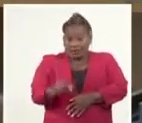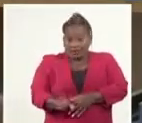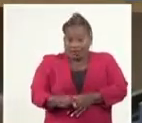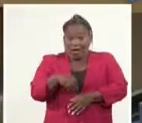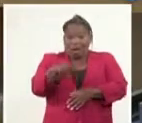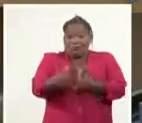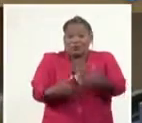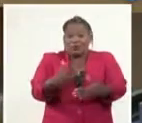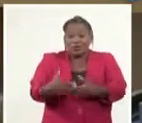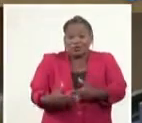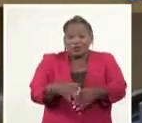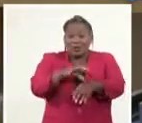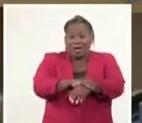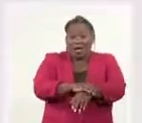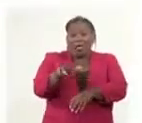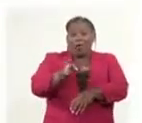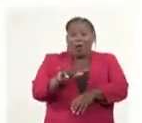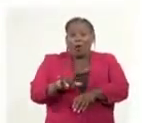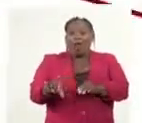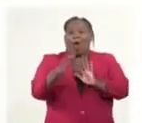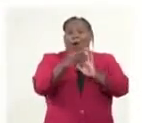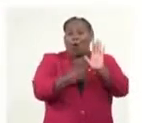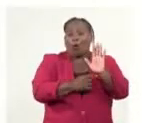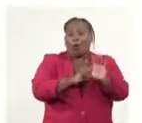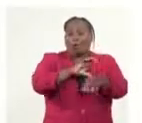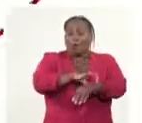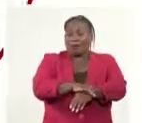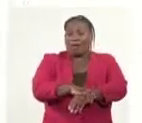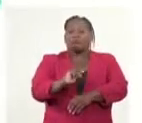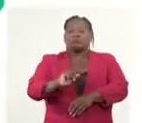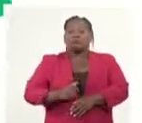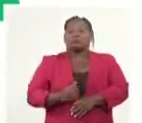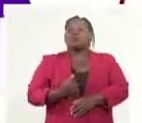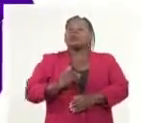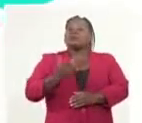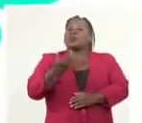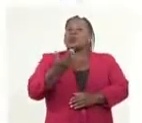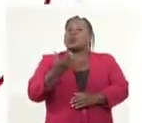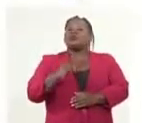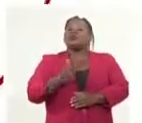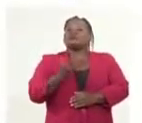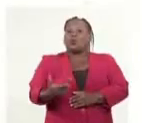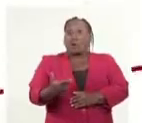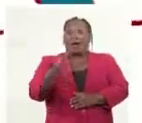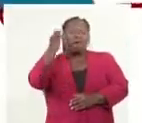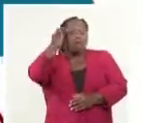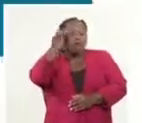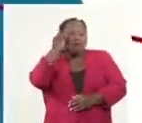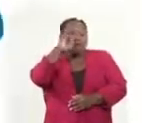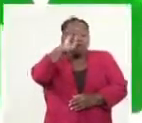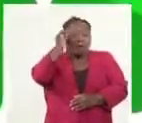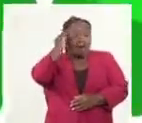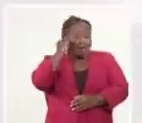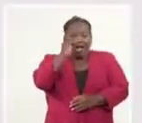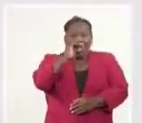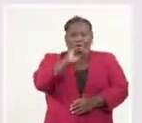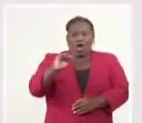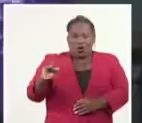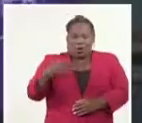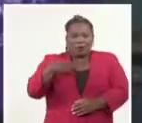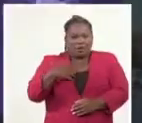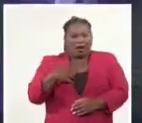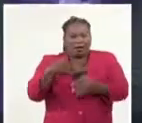penales, el código penal, como te decía. Elevar la cultura jurídica de nuestras mujeres y niñas para que normas como estas cobren vida es uno de